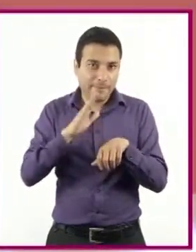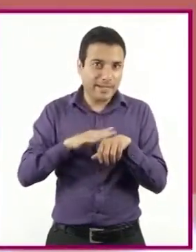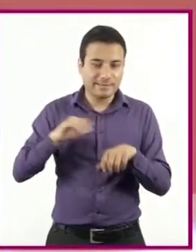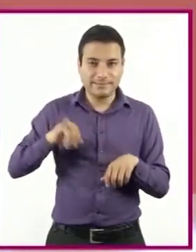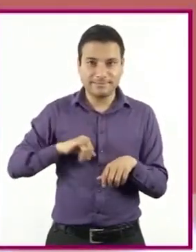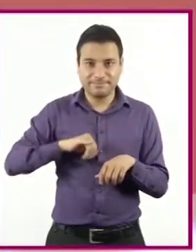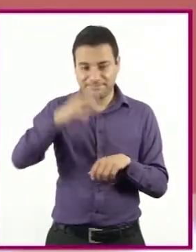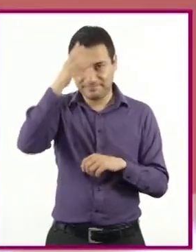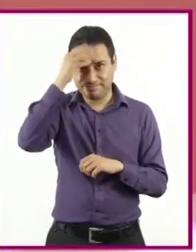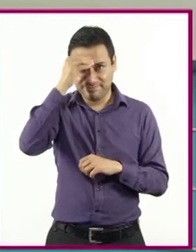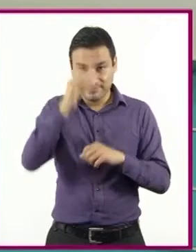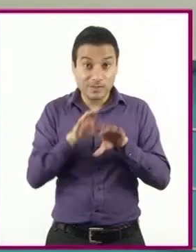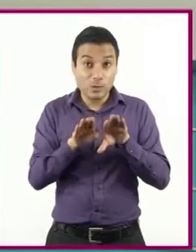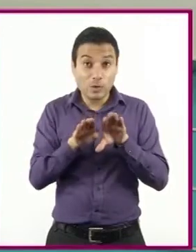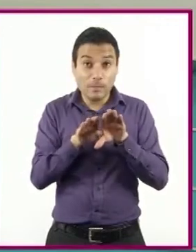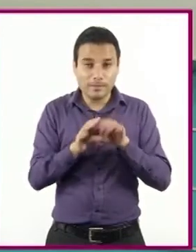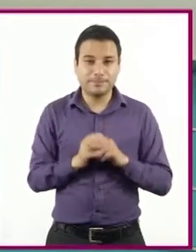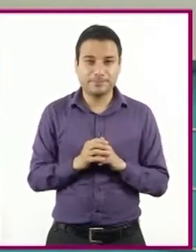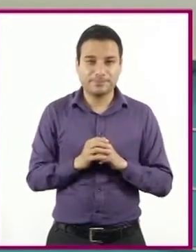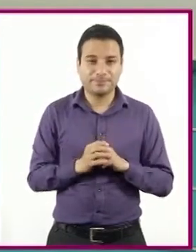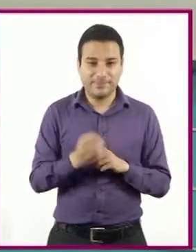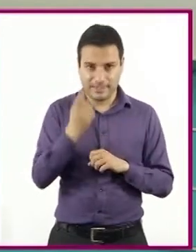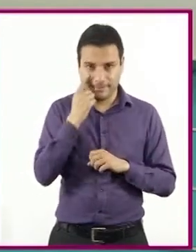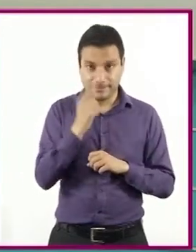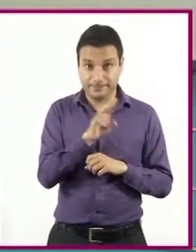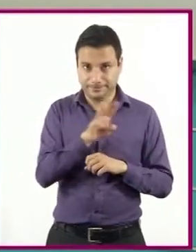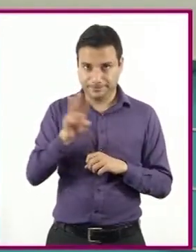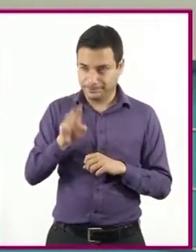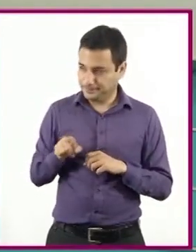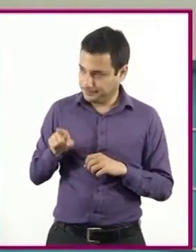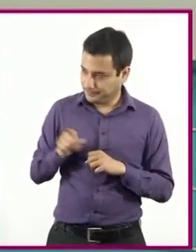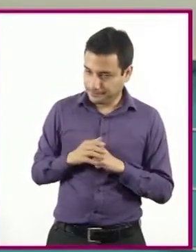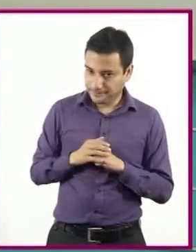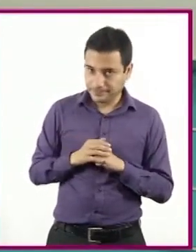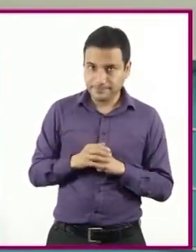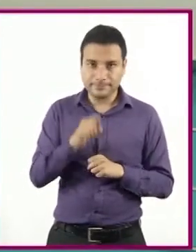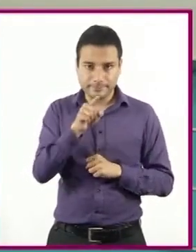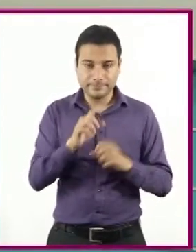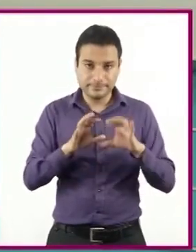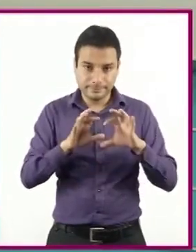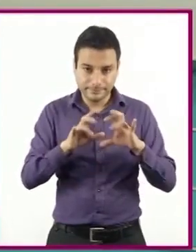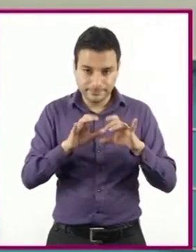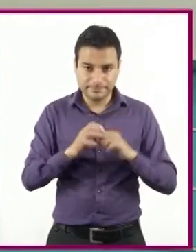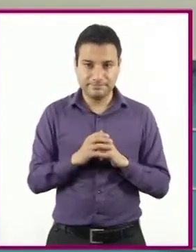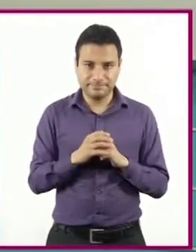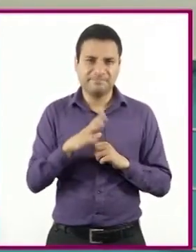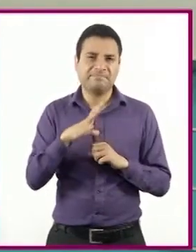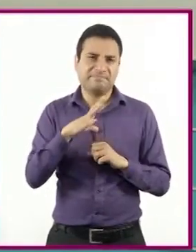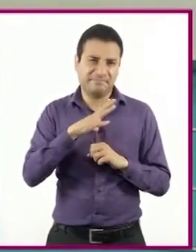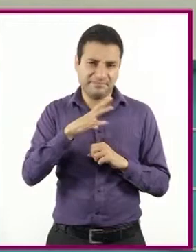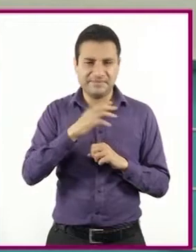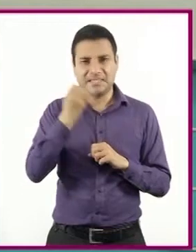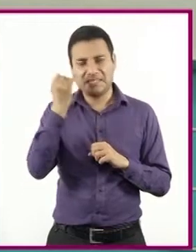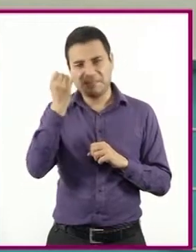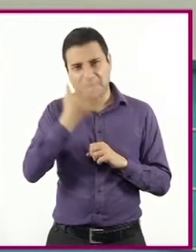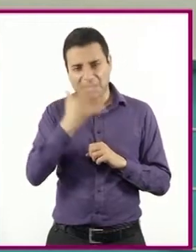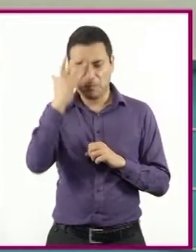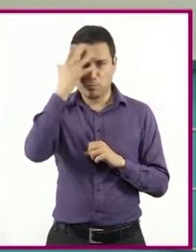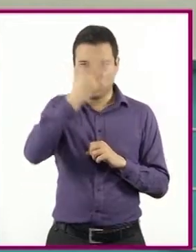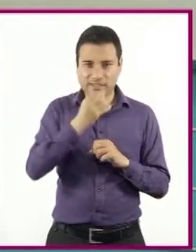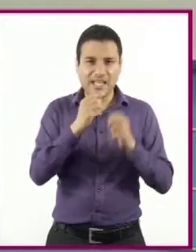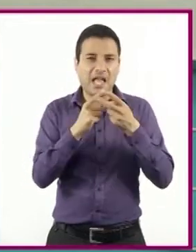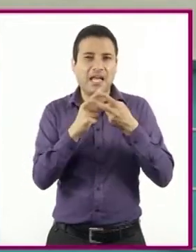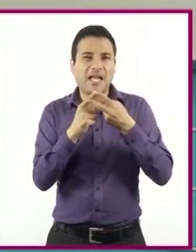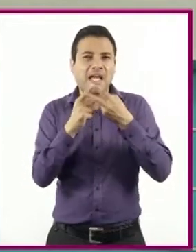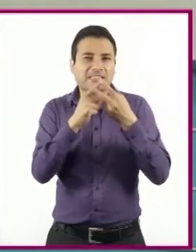les sugerimos revisar la dirección electrónica que aparece en su pantalla, donde encontrarán bellas imágenes astronómicas a